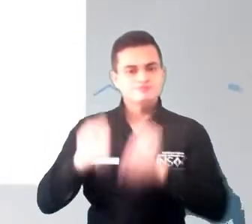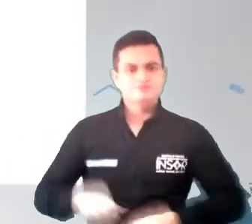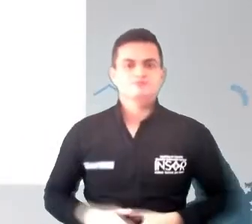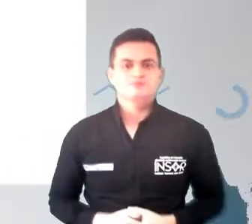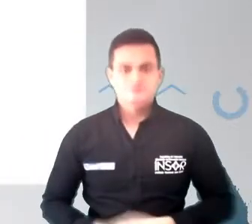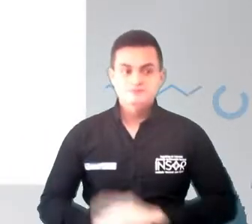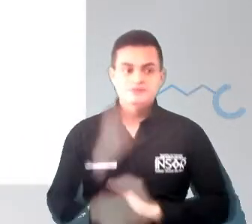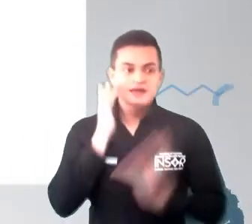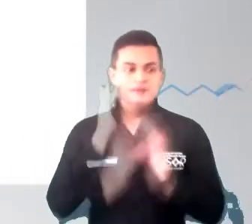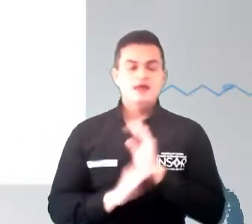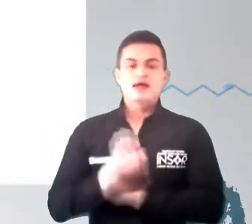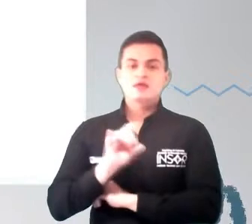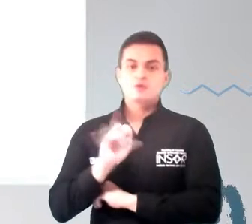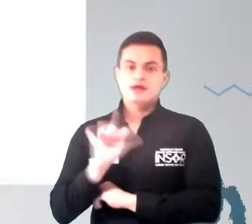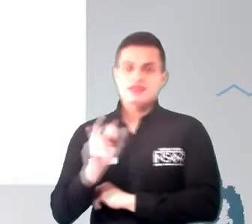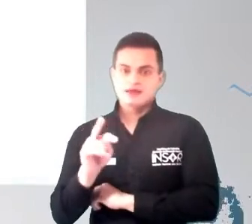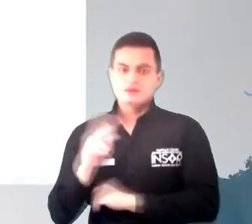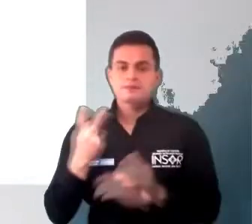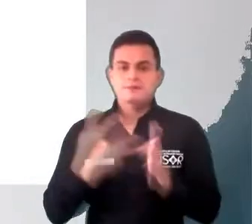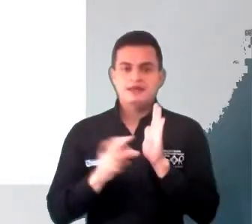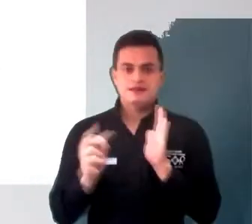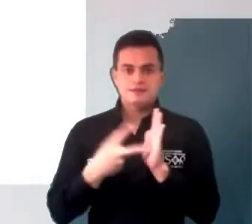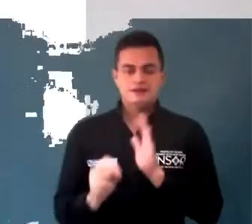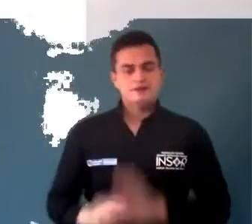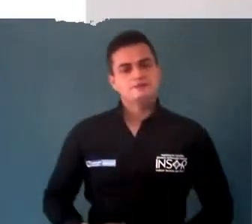Educatec 2020.